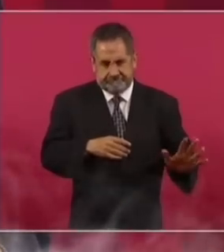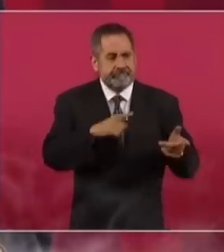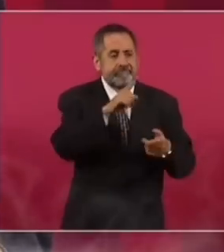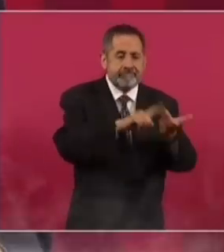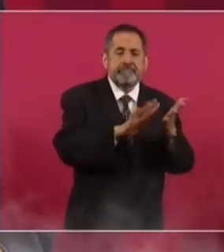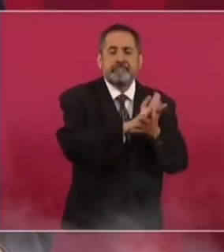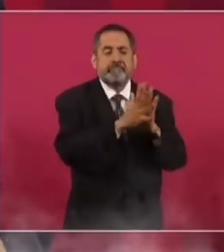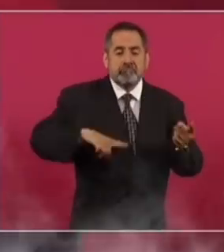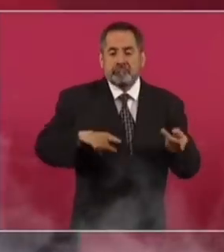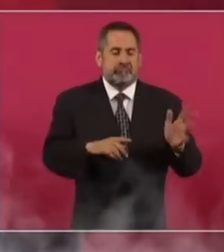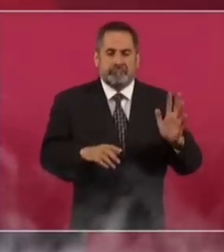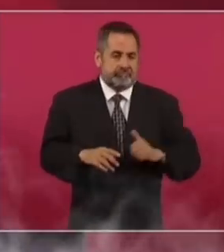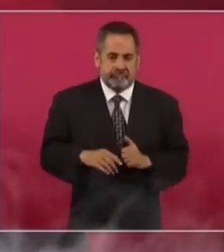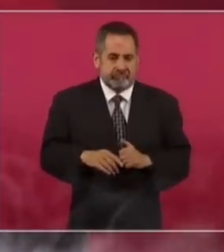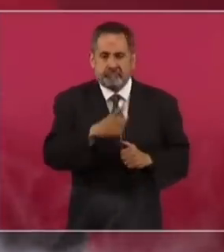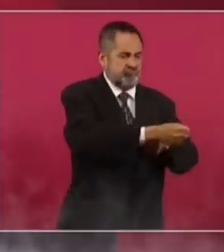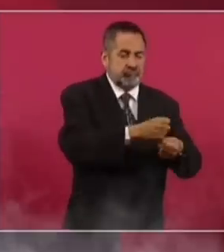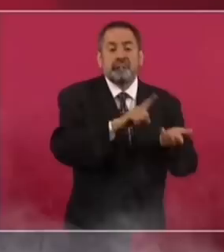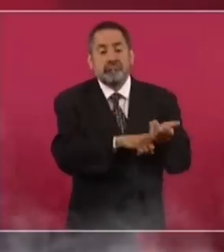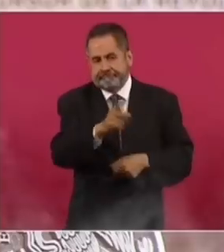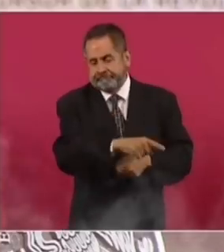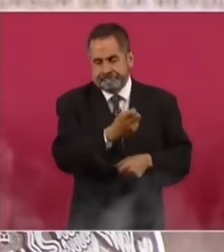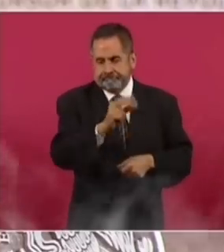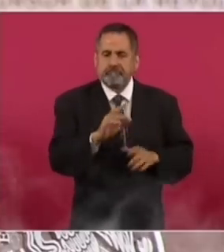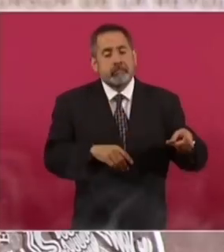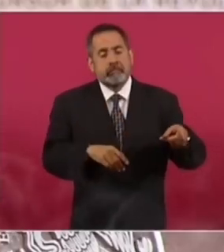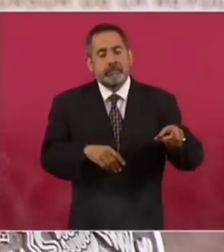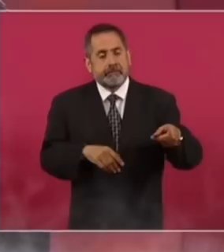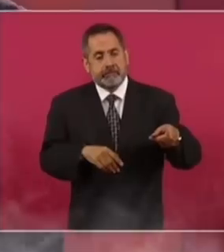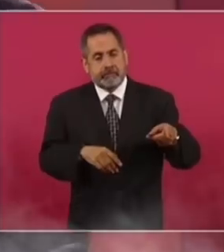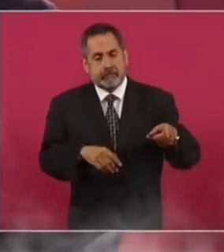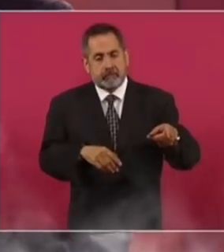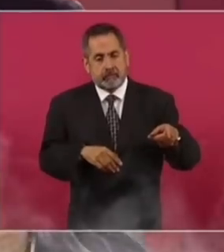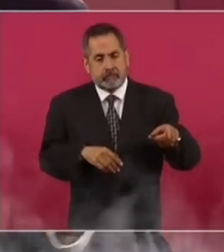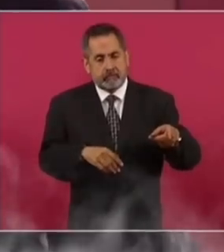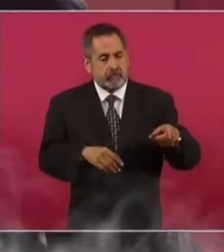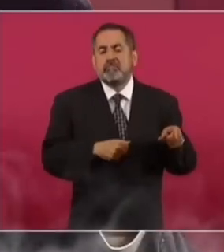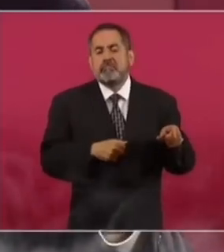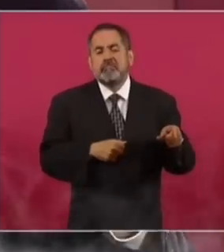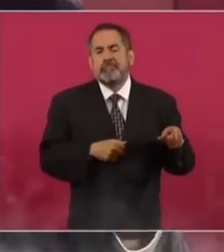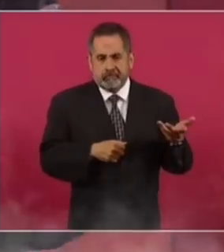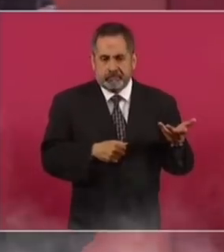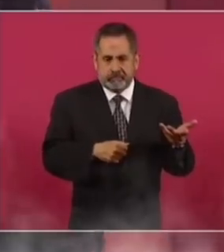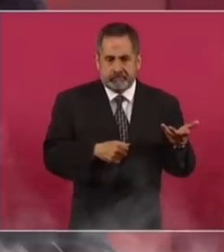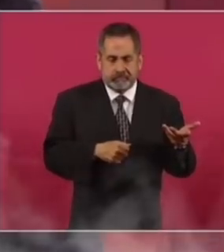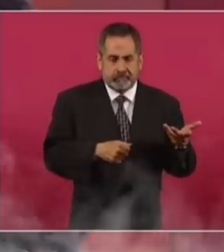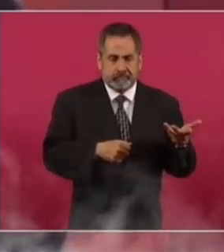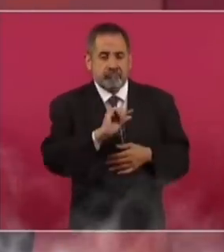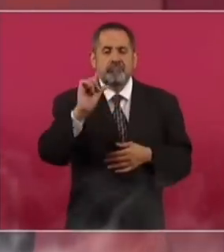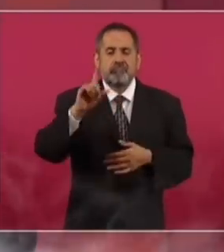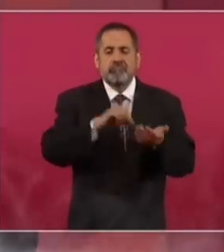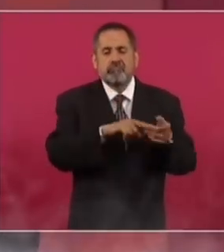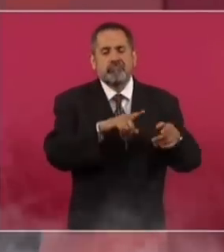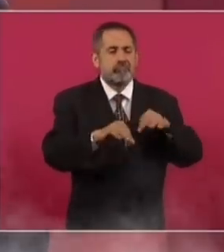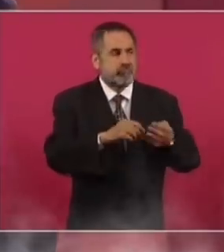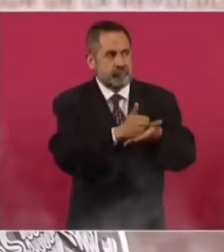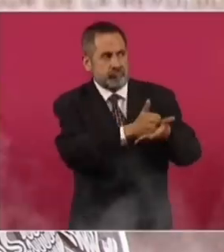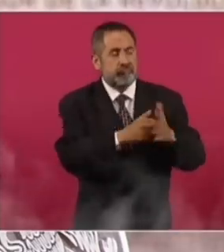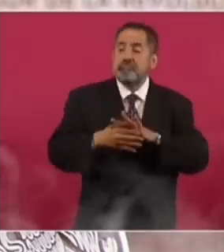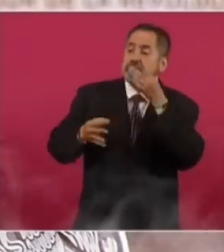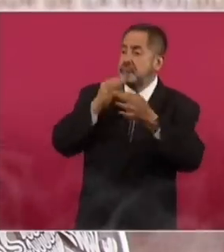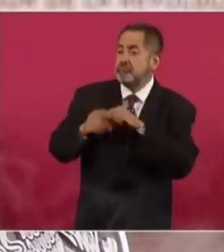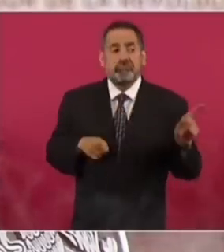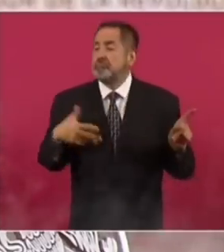en contubernio con autoridades represivas. O periodistas que han ayudado a autoridades a